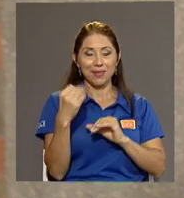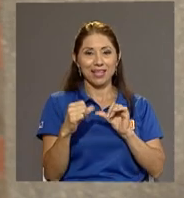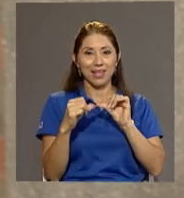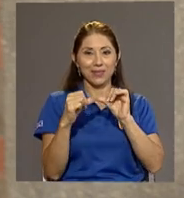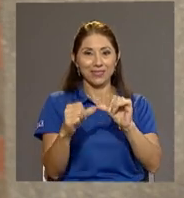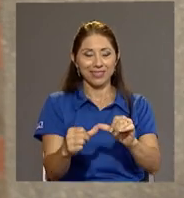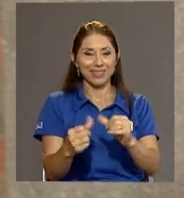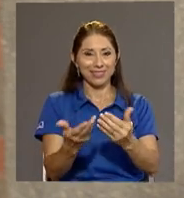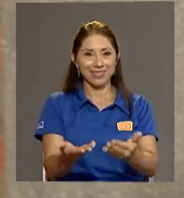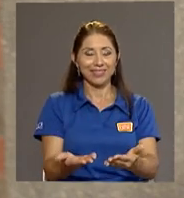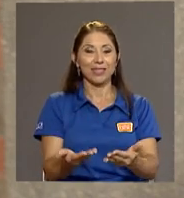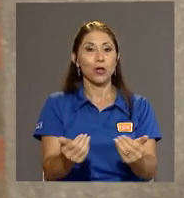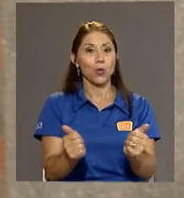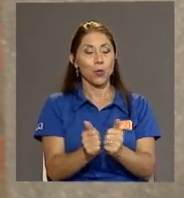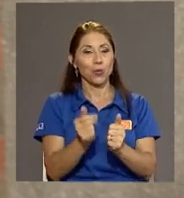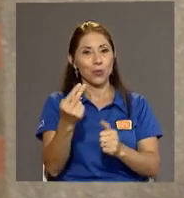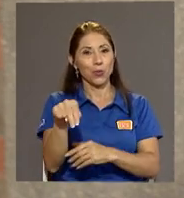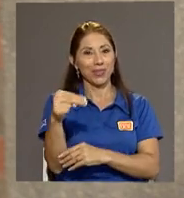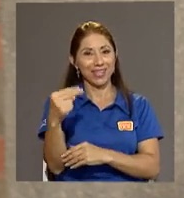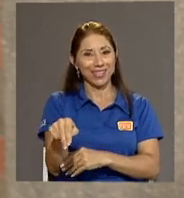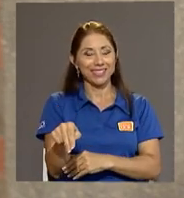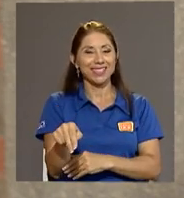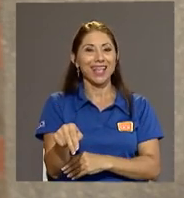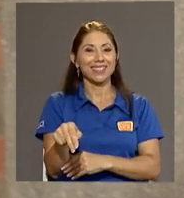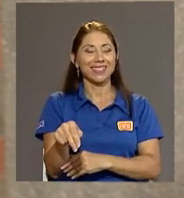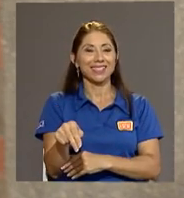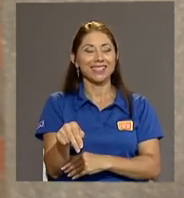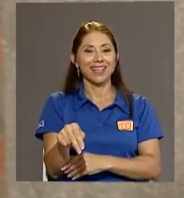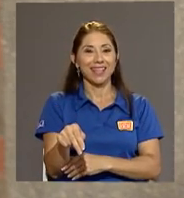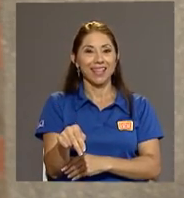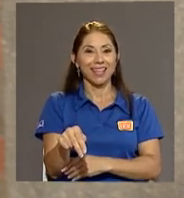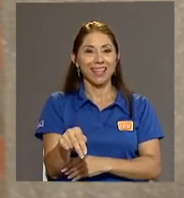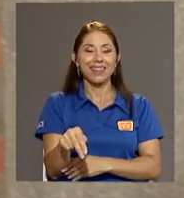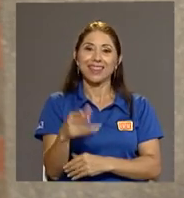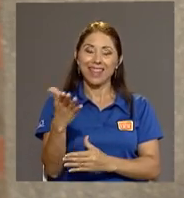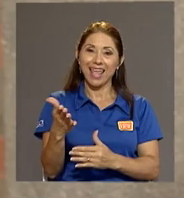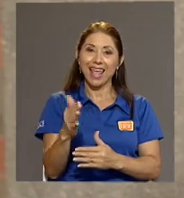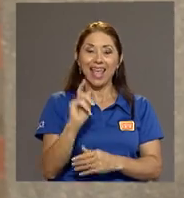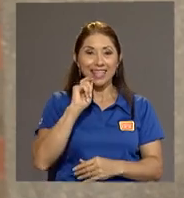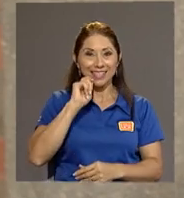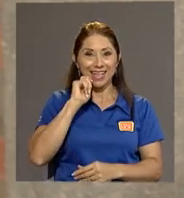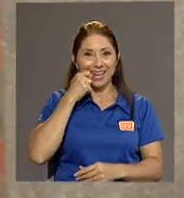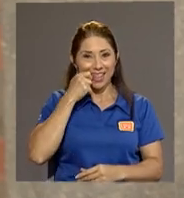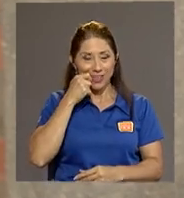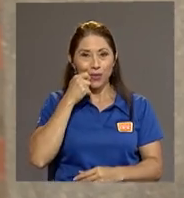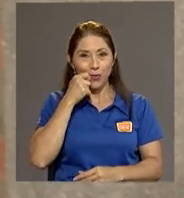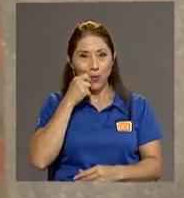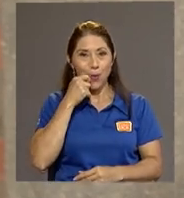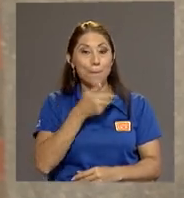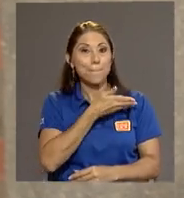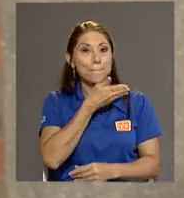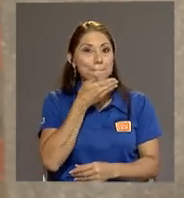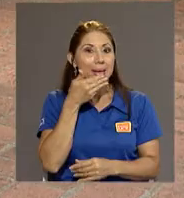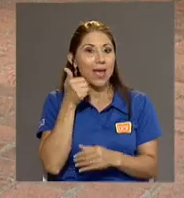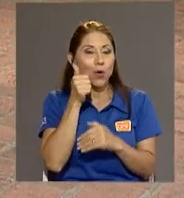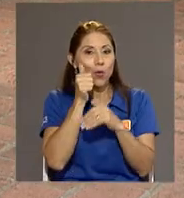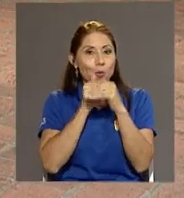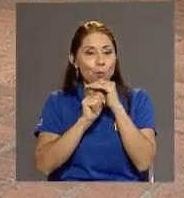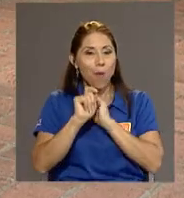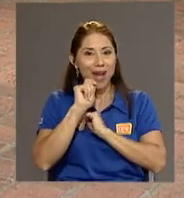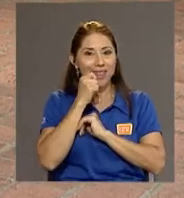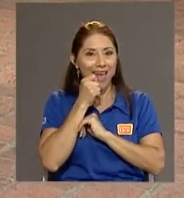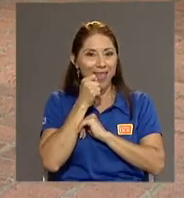regresar. Regresamos con noticias de el secreto mejor guardado